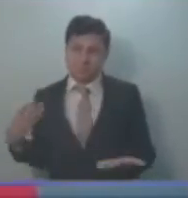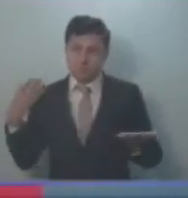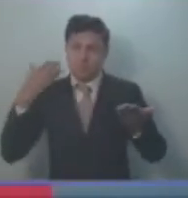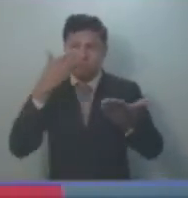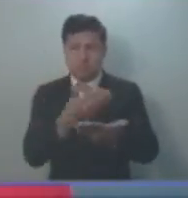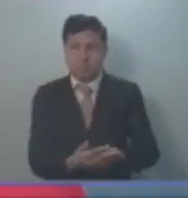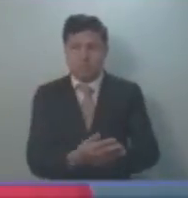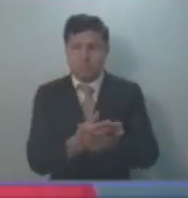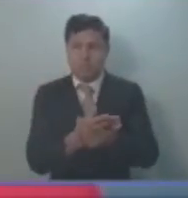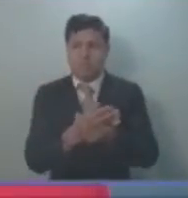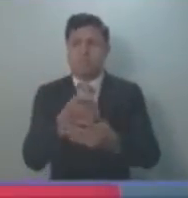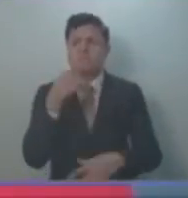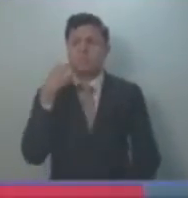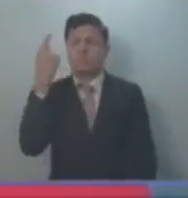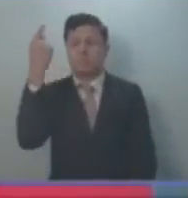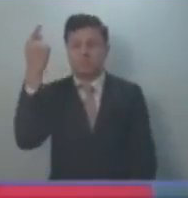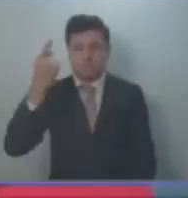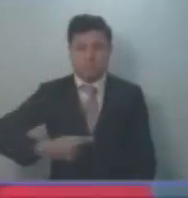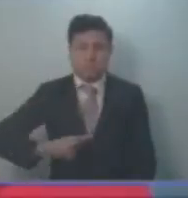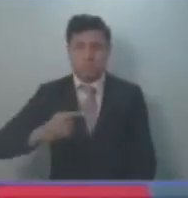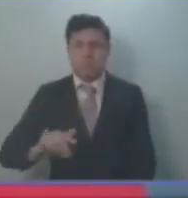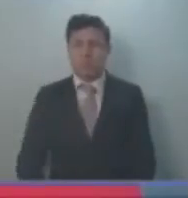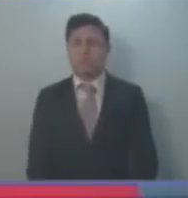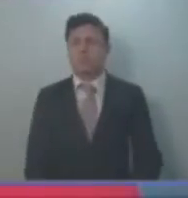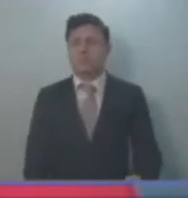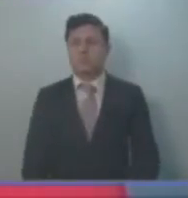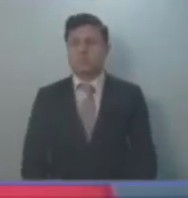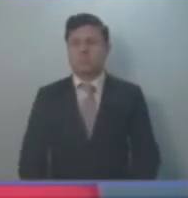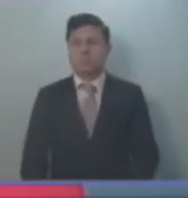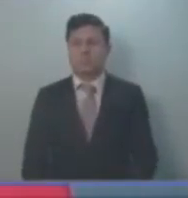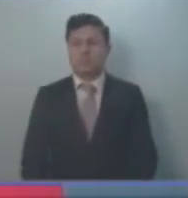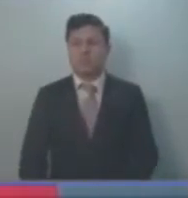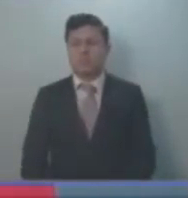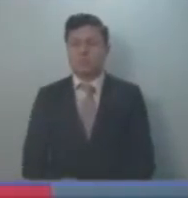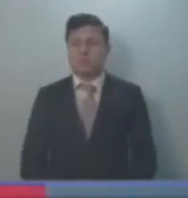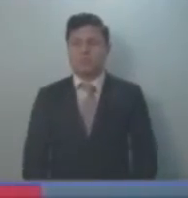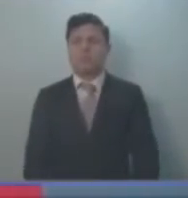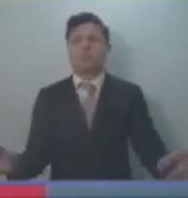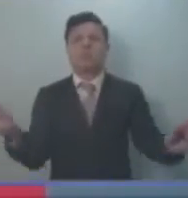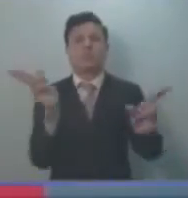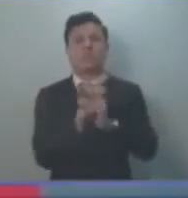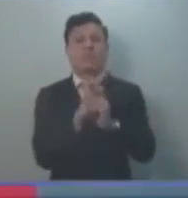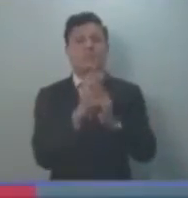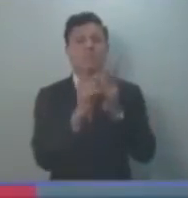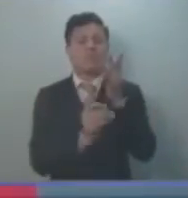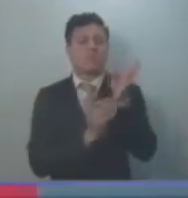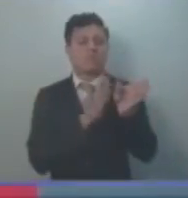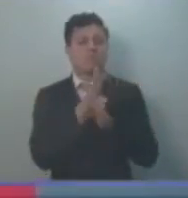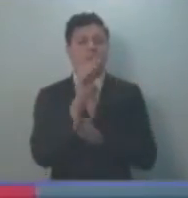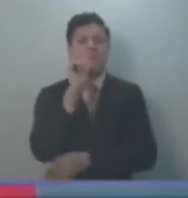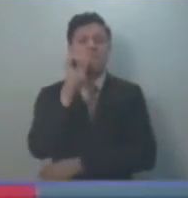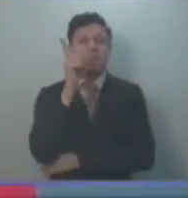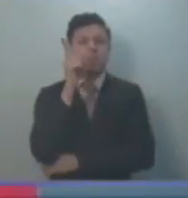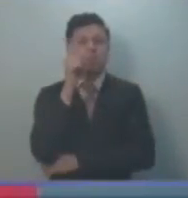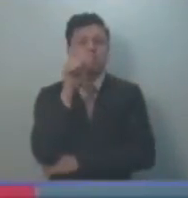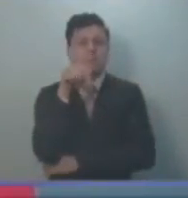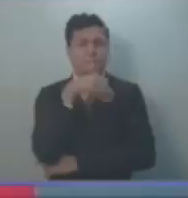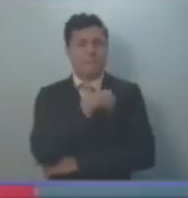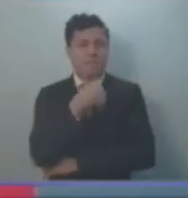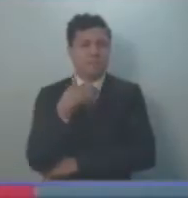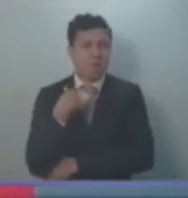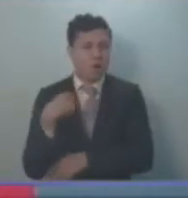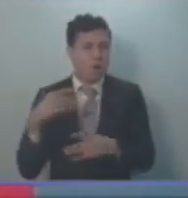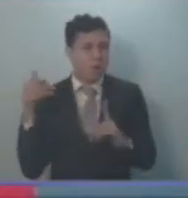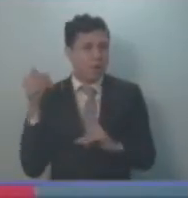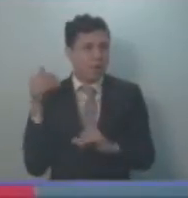diputados, decretan las siguientes reformas a la ley de la carrera docente. Artículo 1.